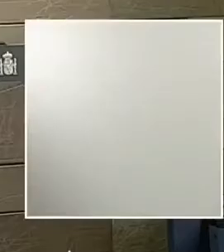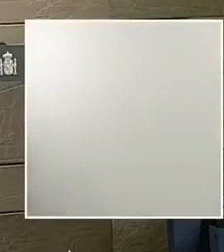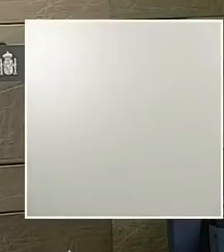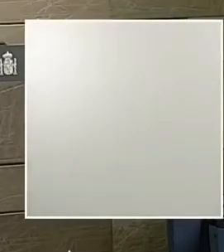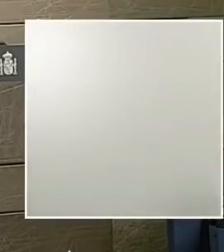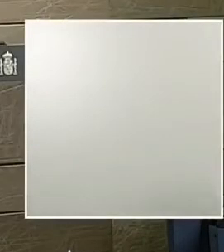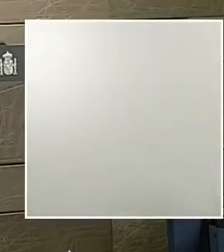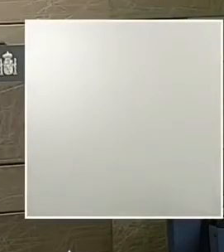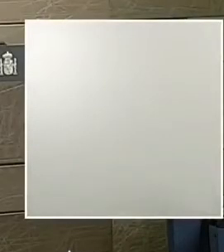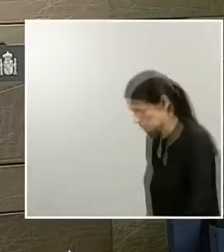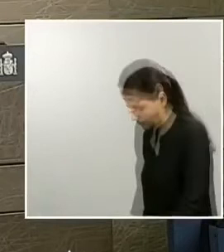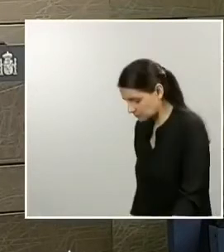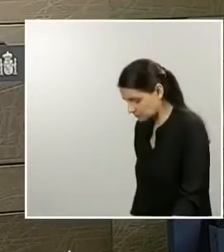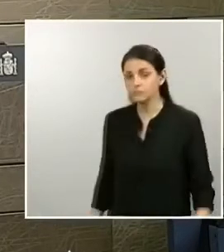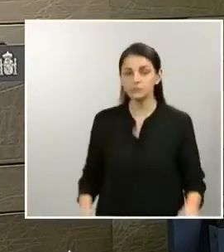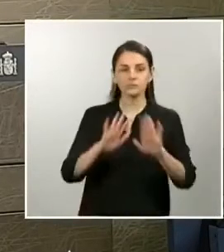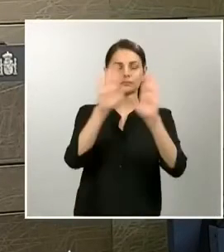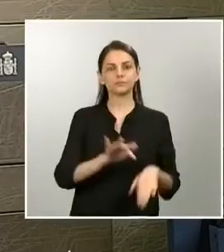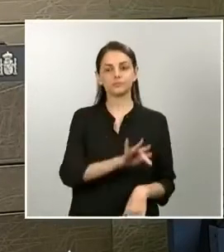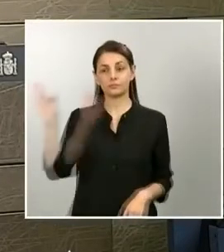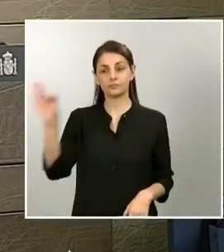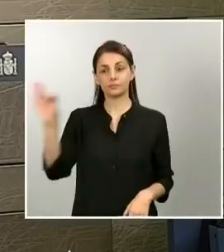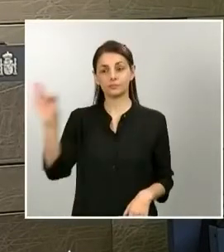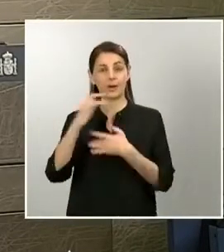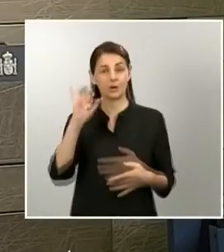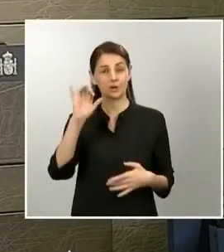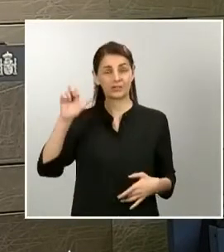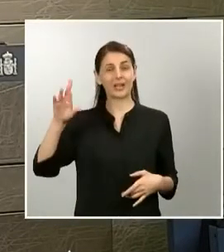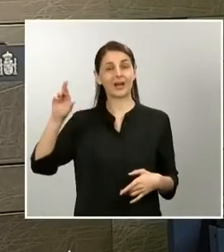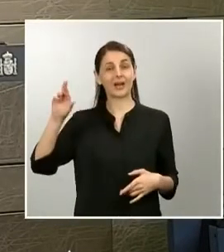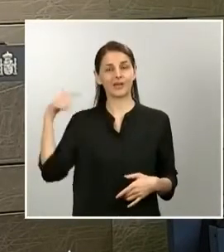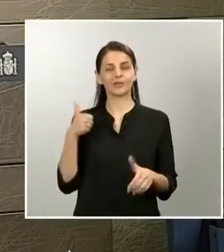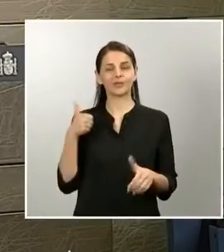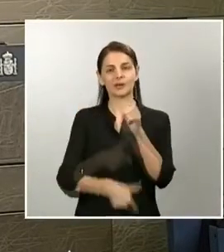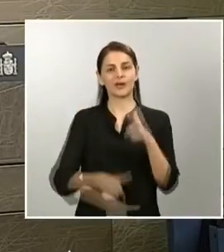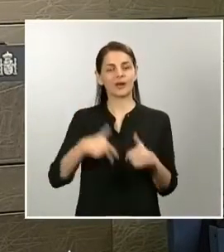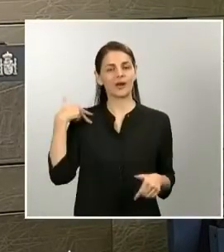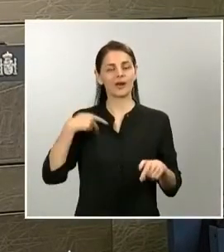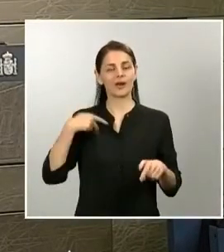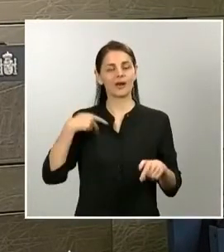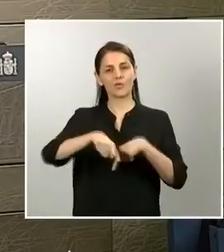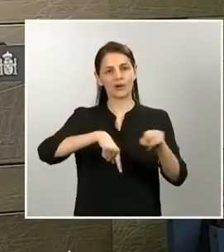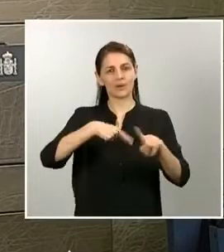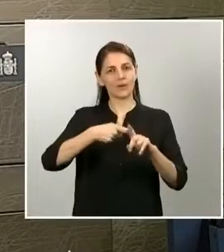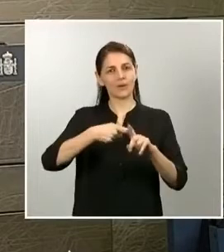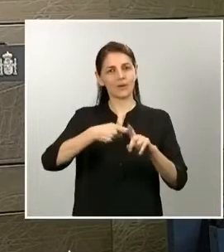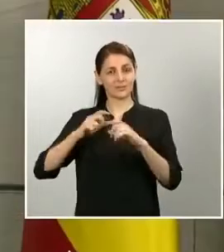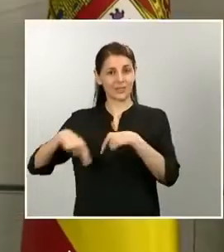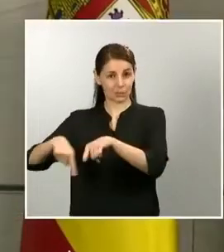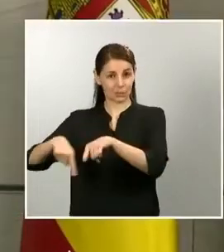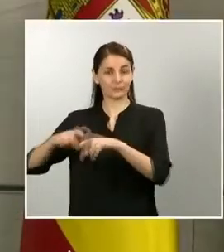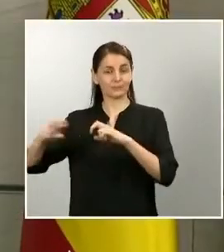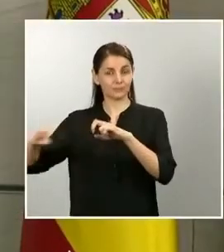de 104 por distritos son 364 de los casos positivos en el de la bahía de cádiz-la janda + 209 de los